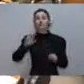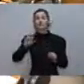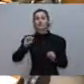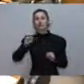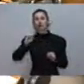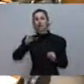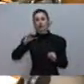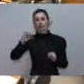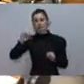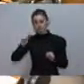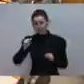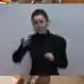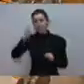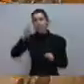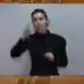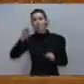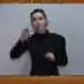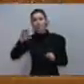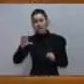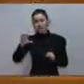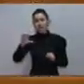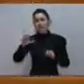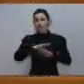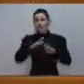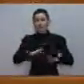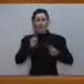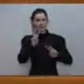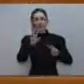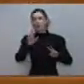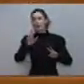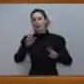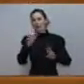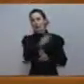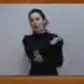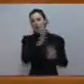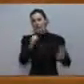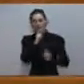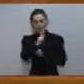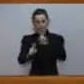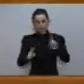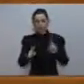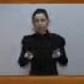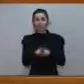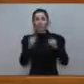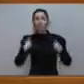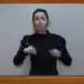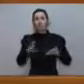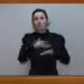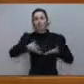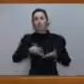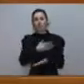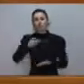Traxatec, estaremos ante la crónica de un ere anunciado. Como en la novela de Gabriel García Márquez,